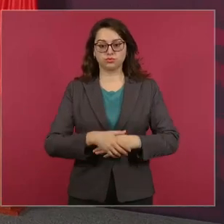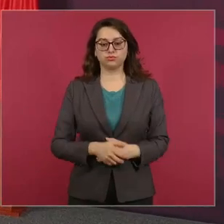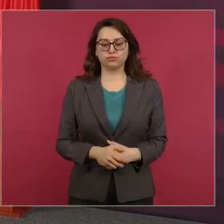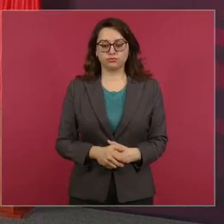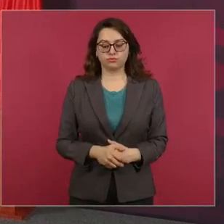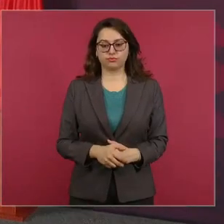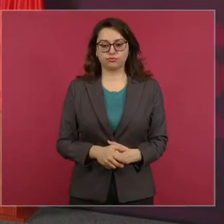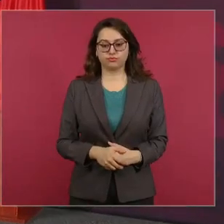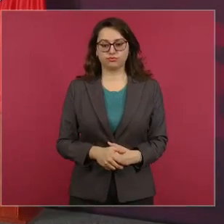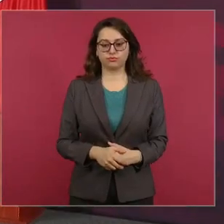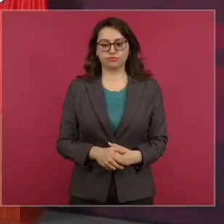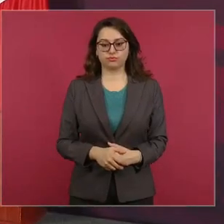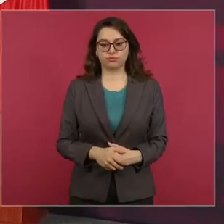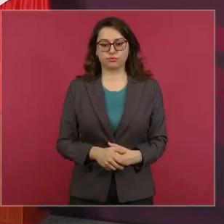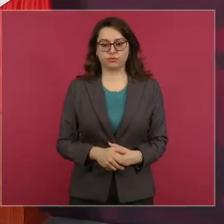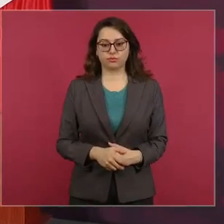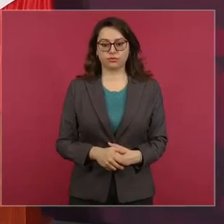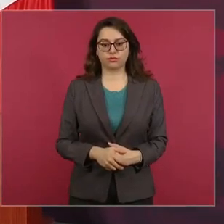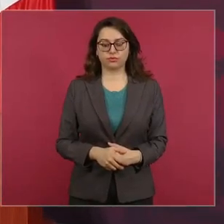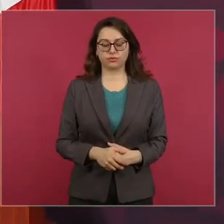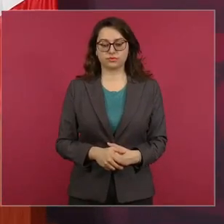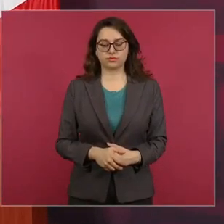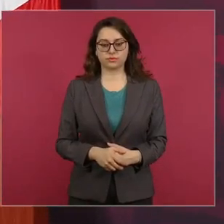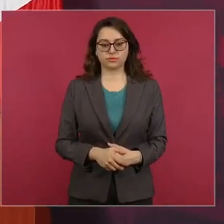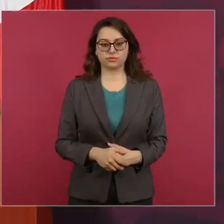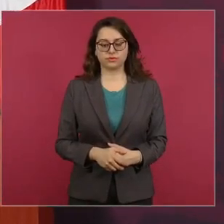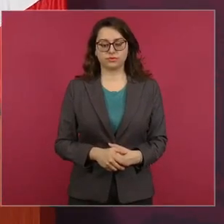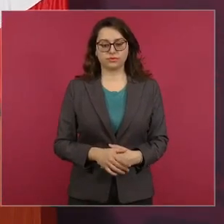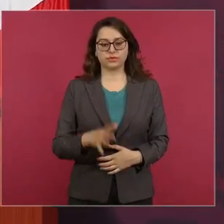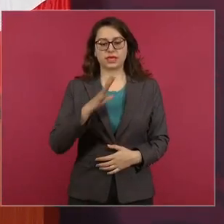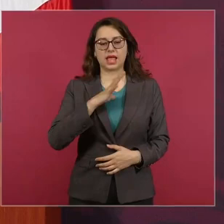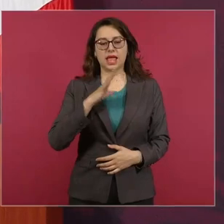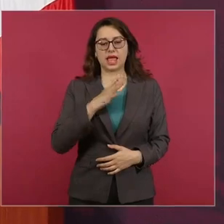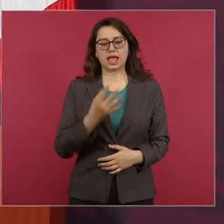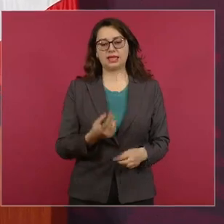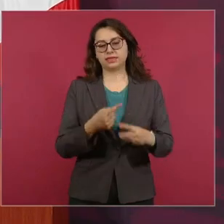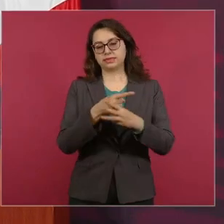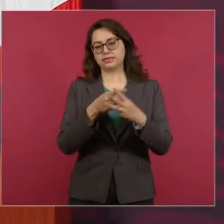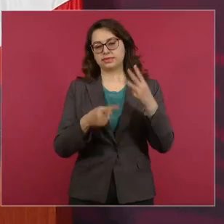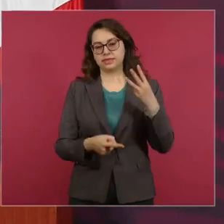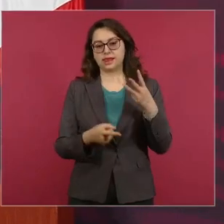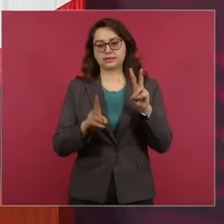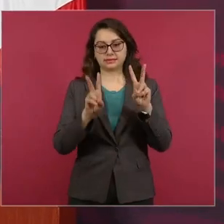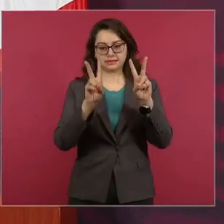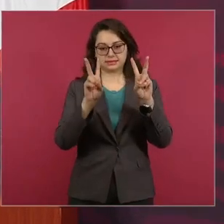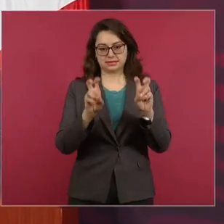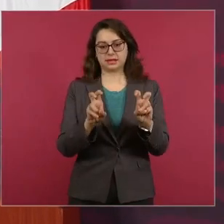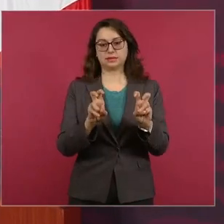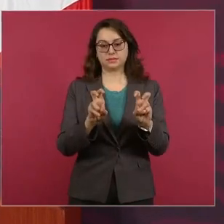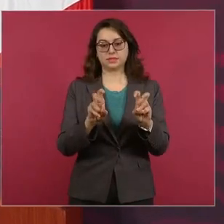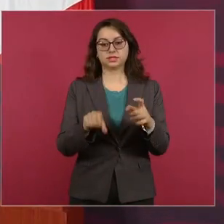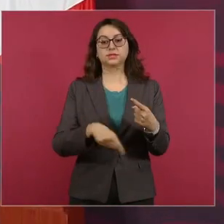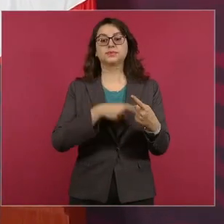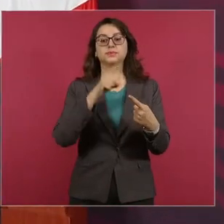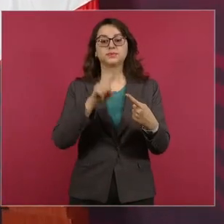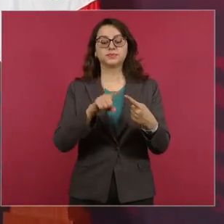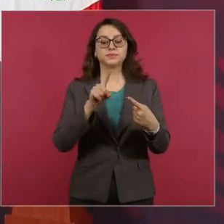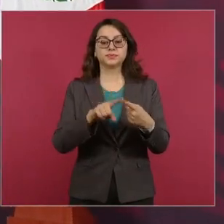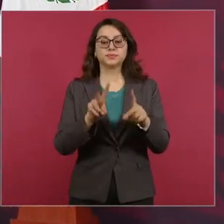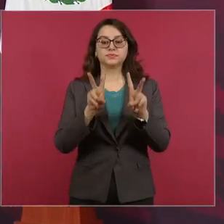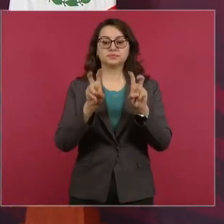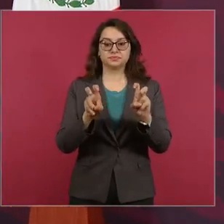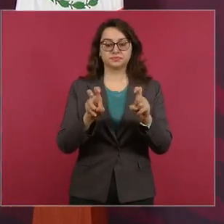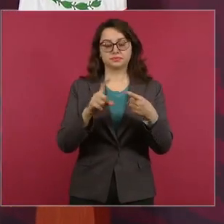Tenemos tres asuntos. Primero, lo de Acapulco, cómo